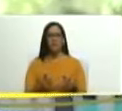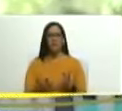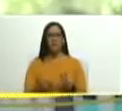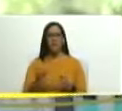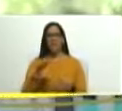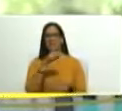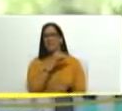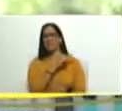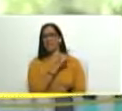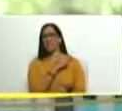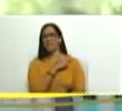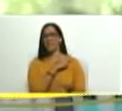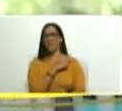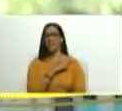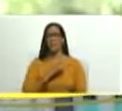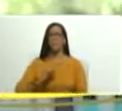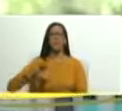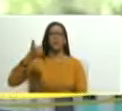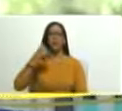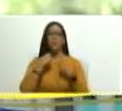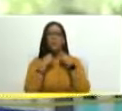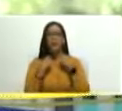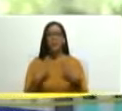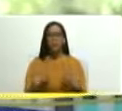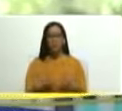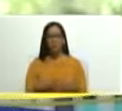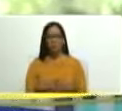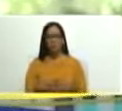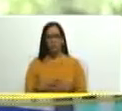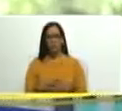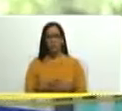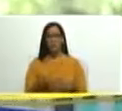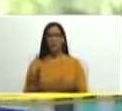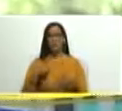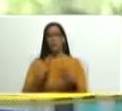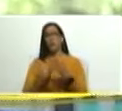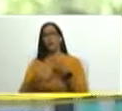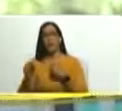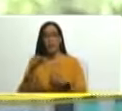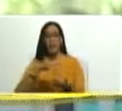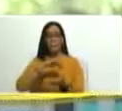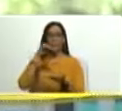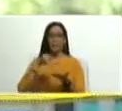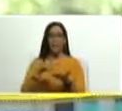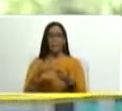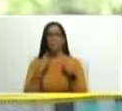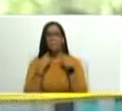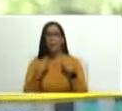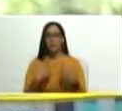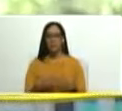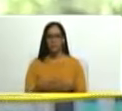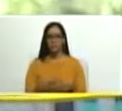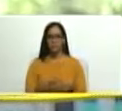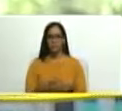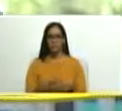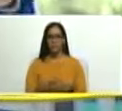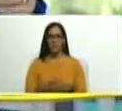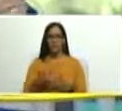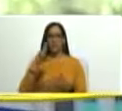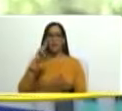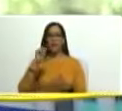mayor, fracasado. Se tuvo que ir a Miami del fracaso. Alberto Federico